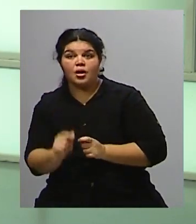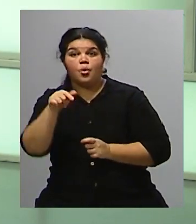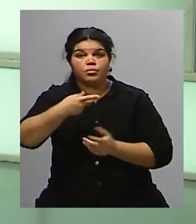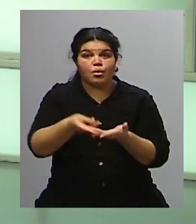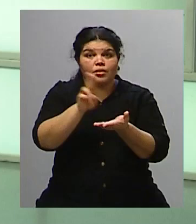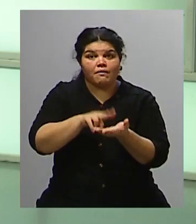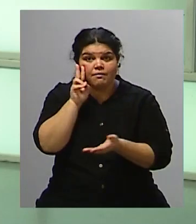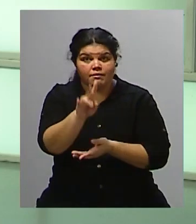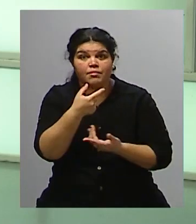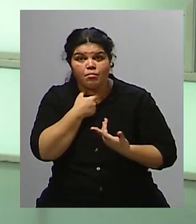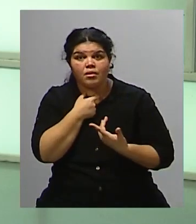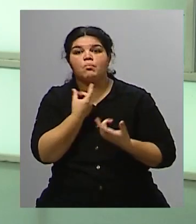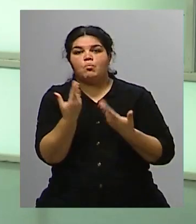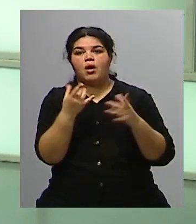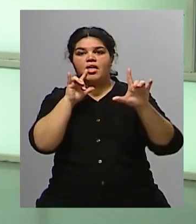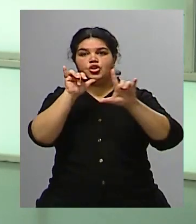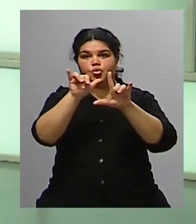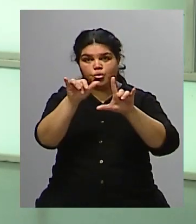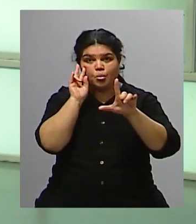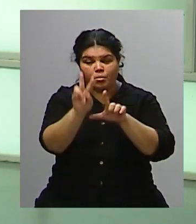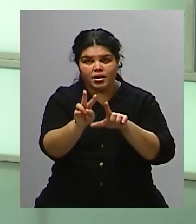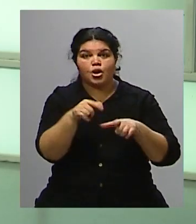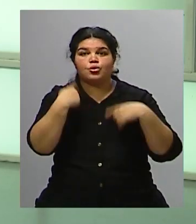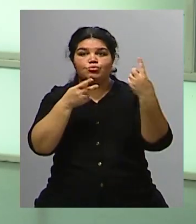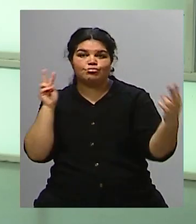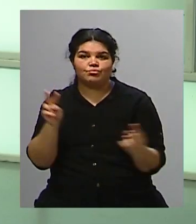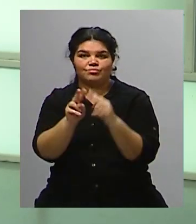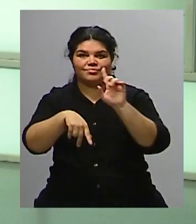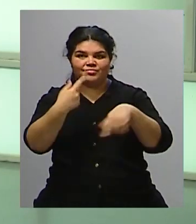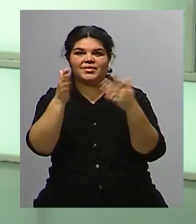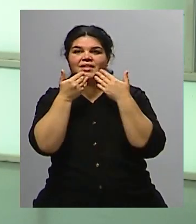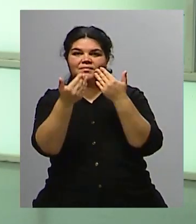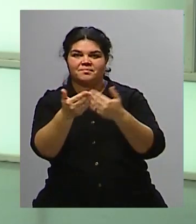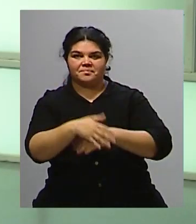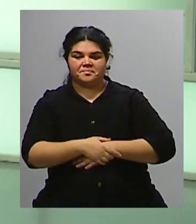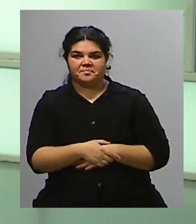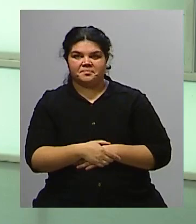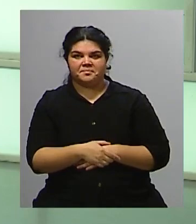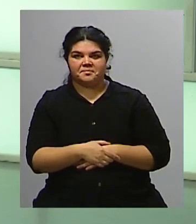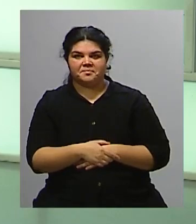canal de YouTube de Unidiversidad. Nosotros nos reencontramos en la próxima edición. Muchas gracias.